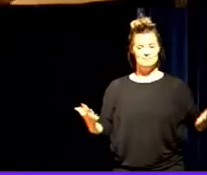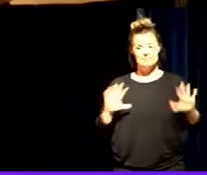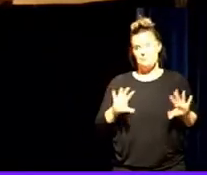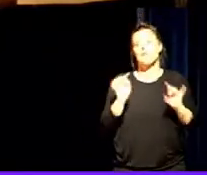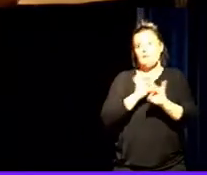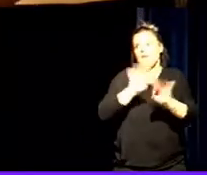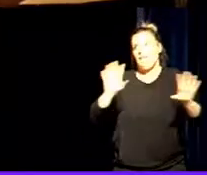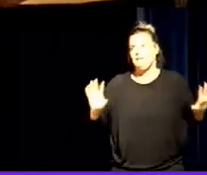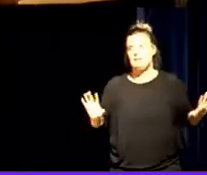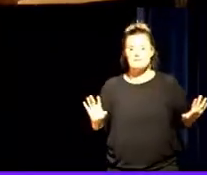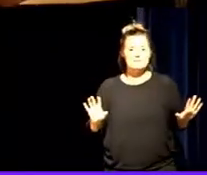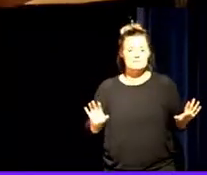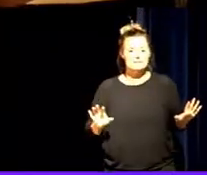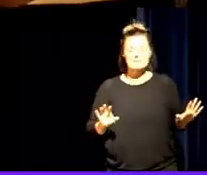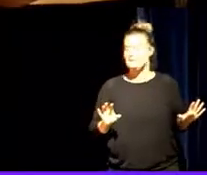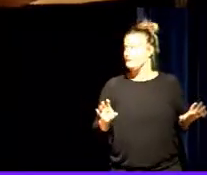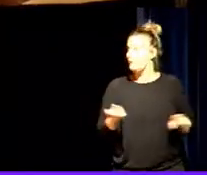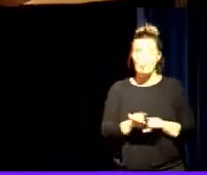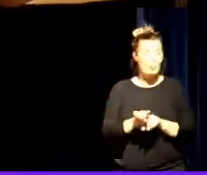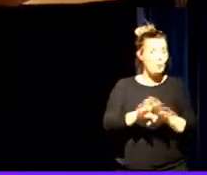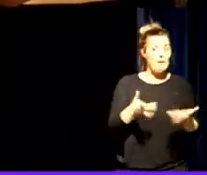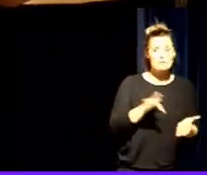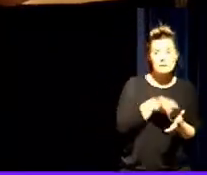pero mientras que estaba hablando